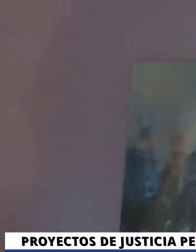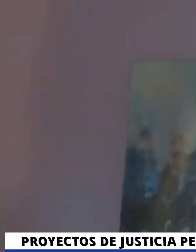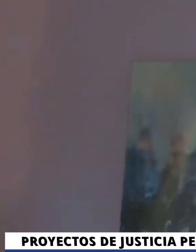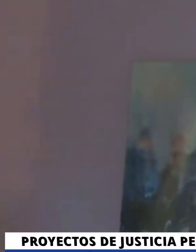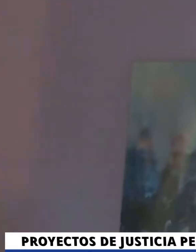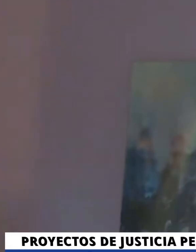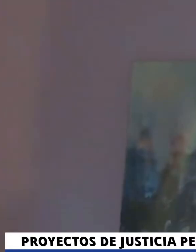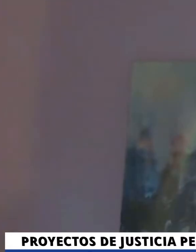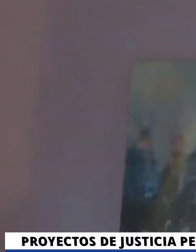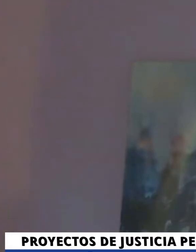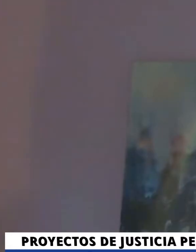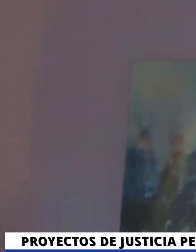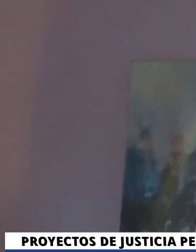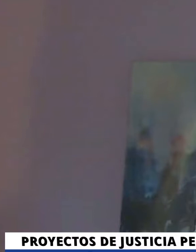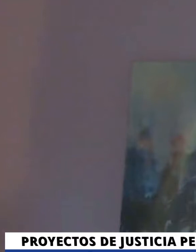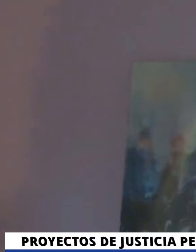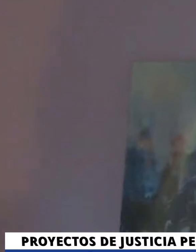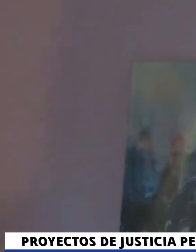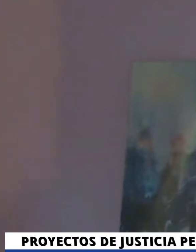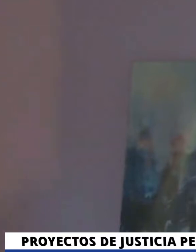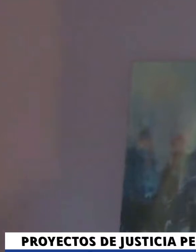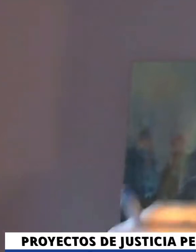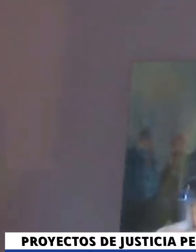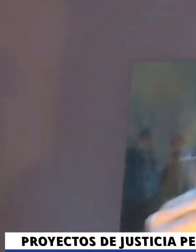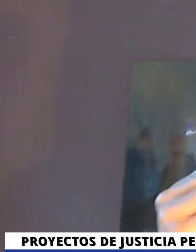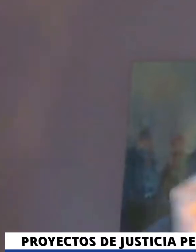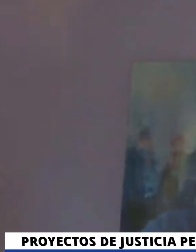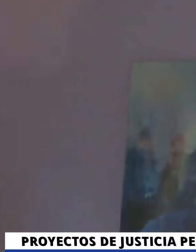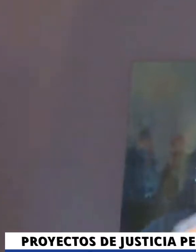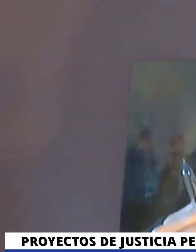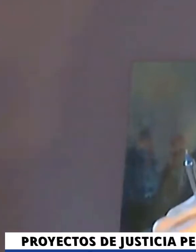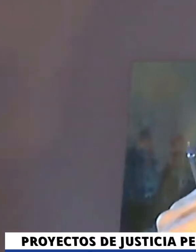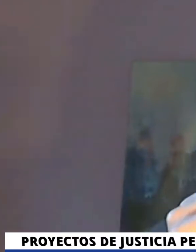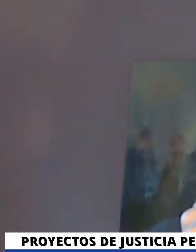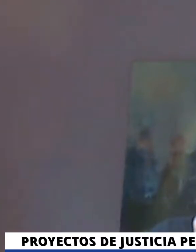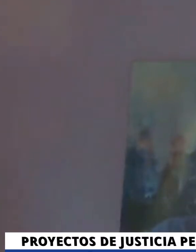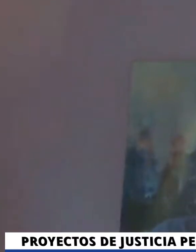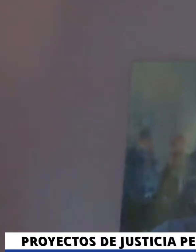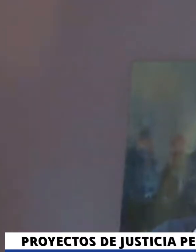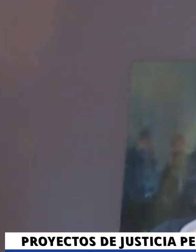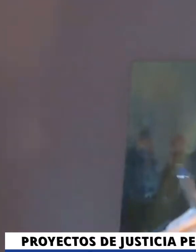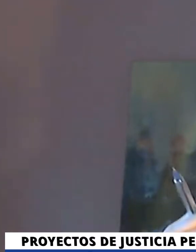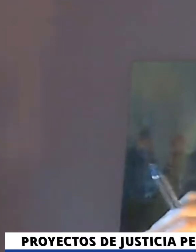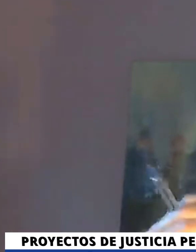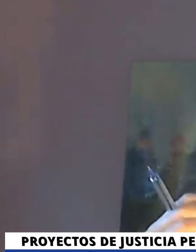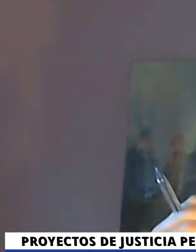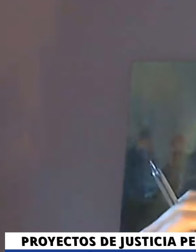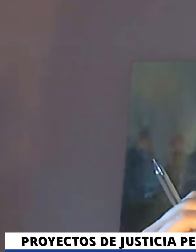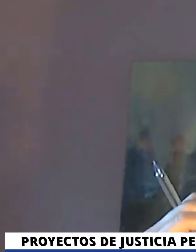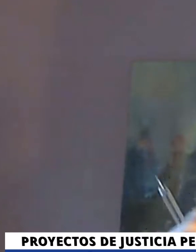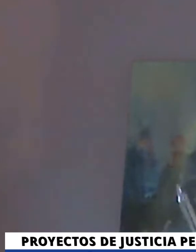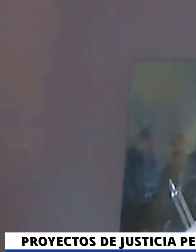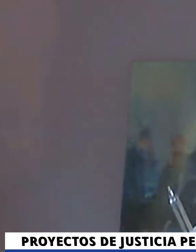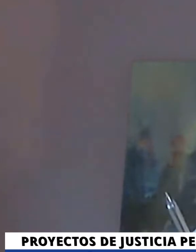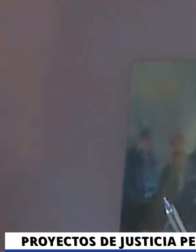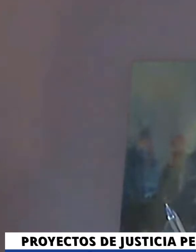se acerque, en definitiva, de que se acerque a los pueblos, a los lugares más chicos. Y hablaban de los juzgados de